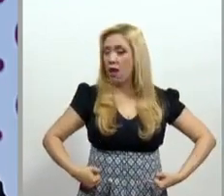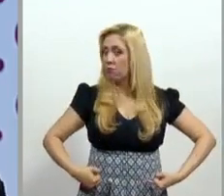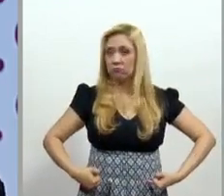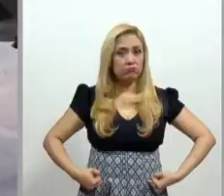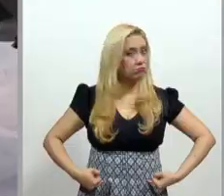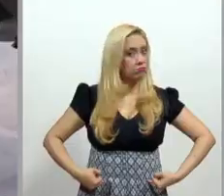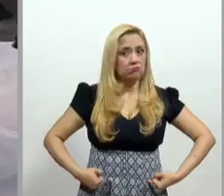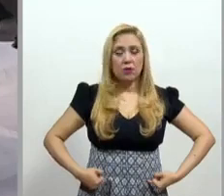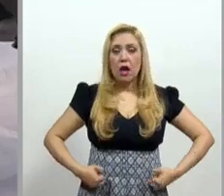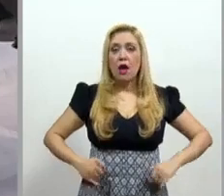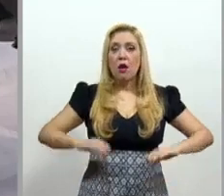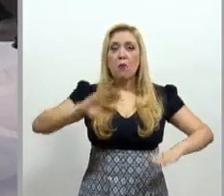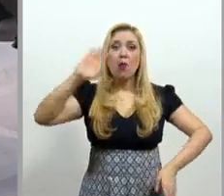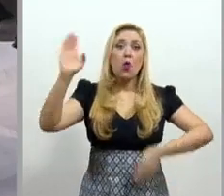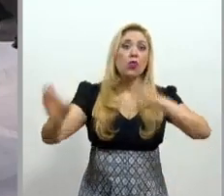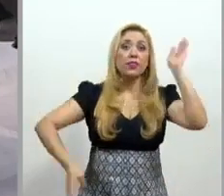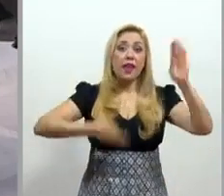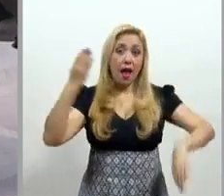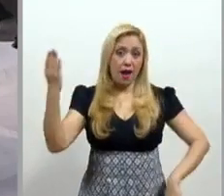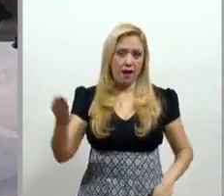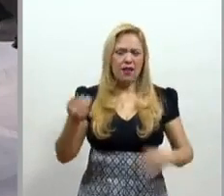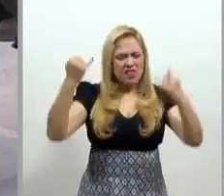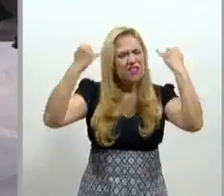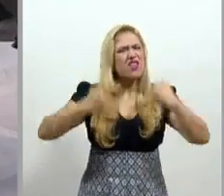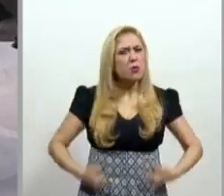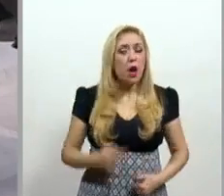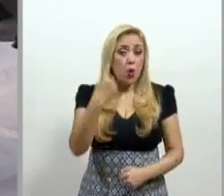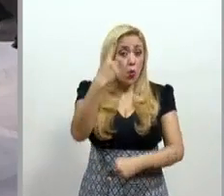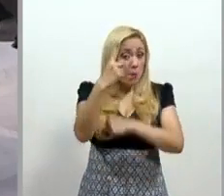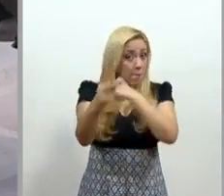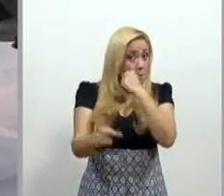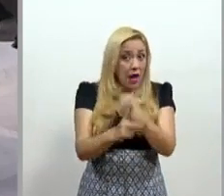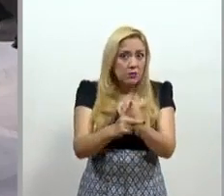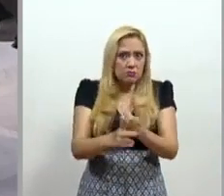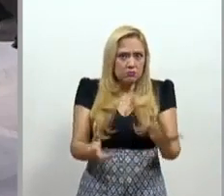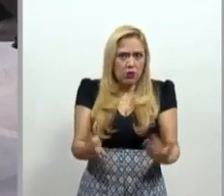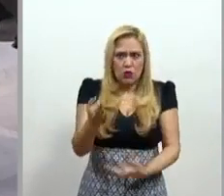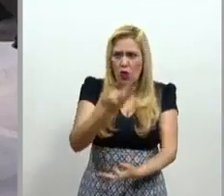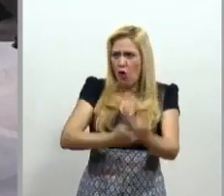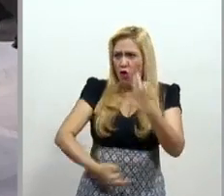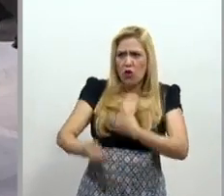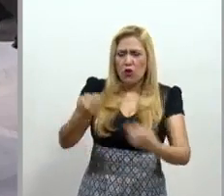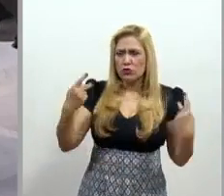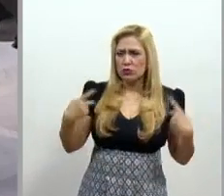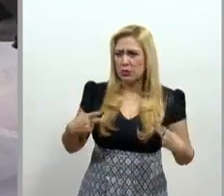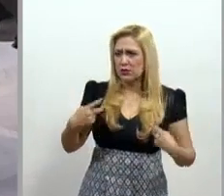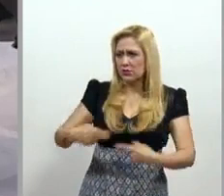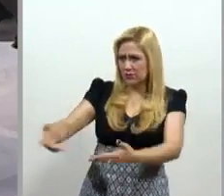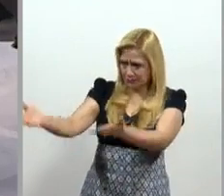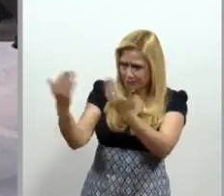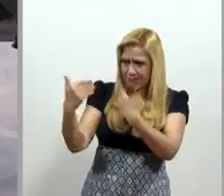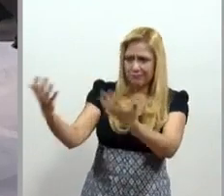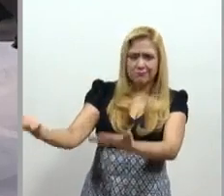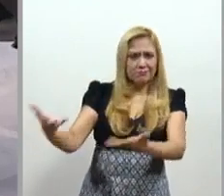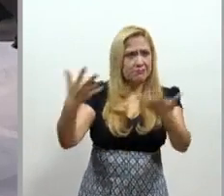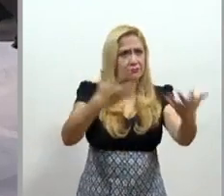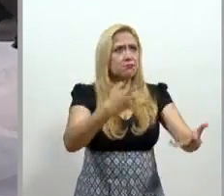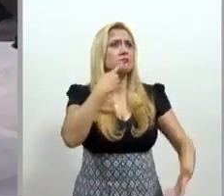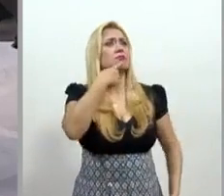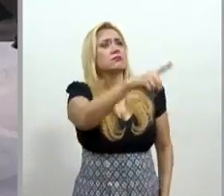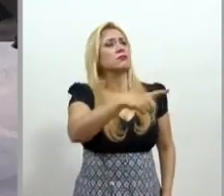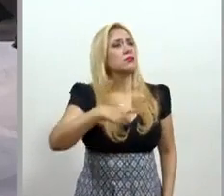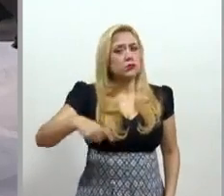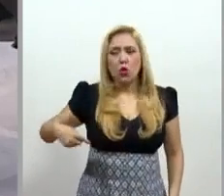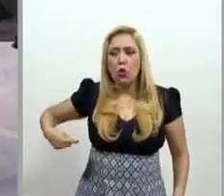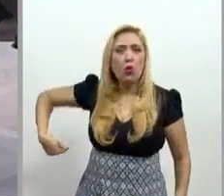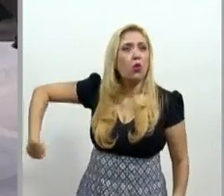una perspectiva más bien global. ¿Quiénes pueden venir? Pues bueno, todos los que están beneficiados por esos servicios medioambientales. Entonces, esto te crea